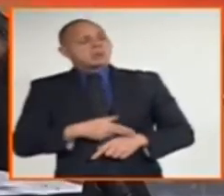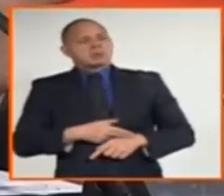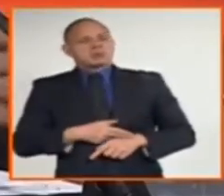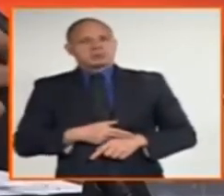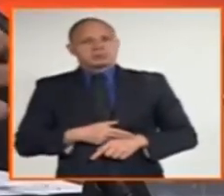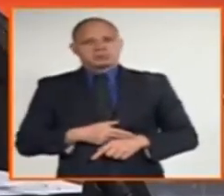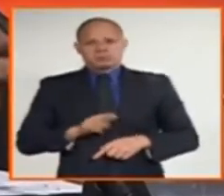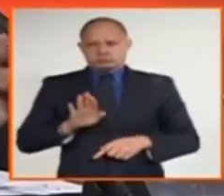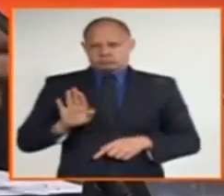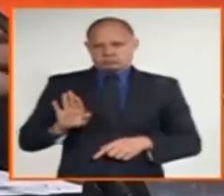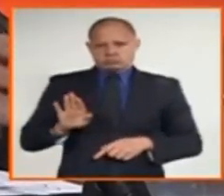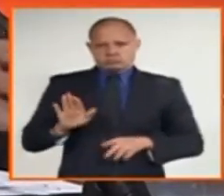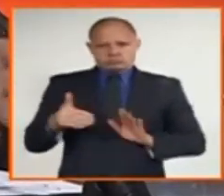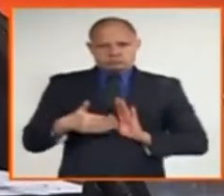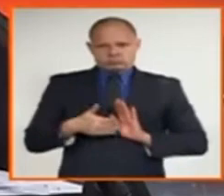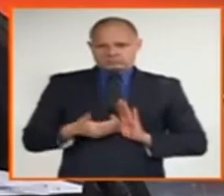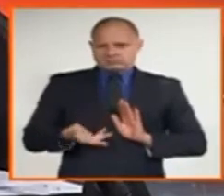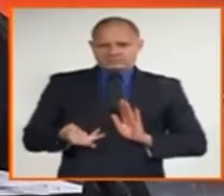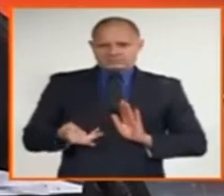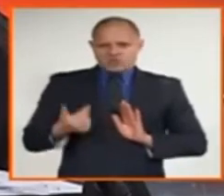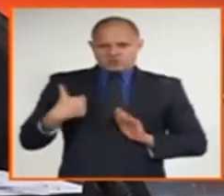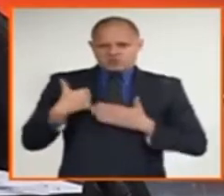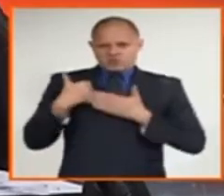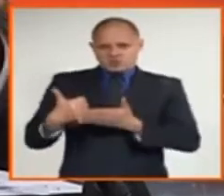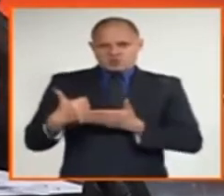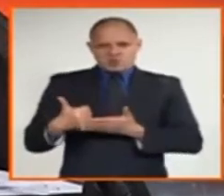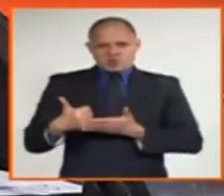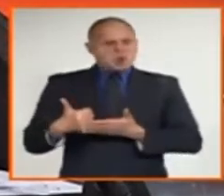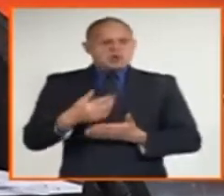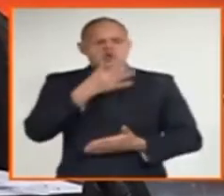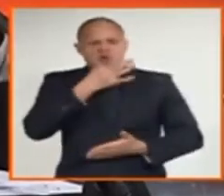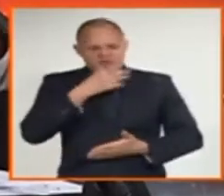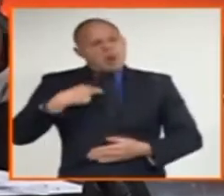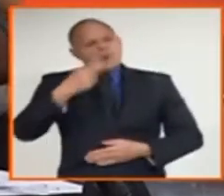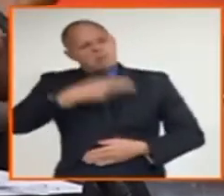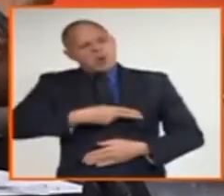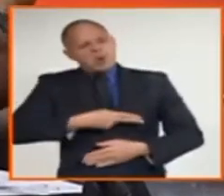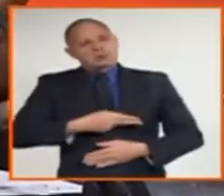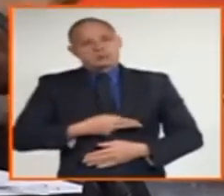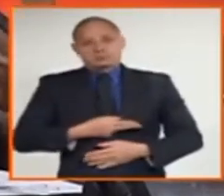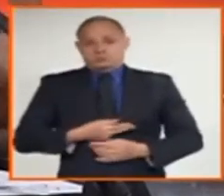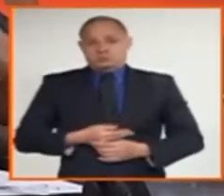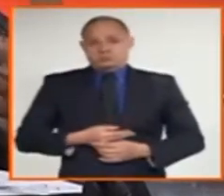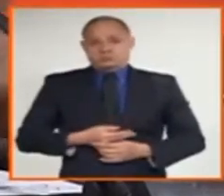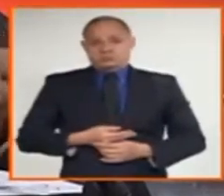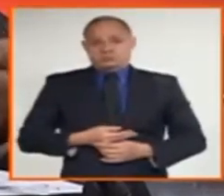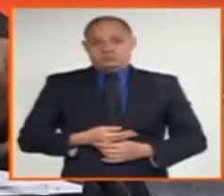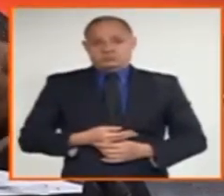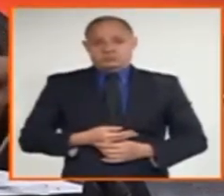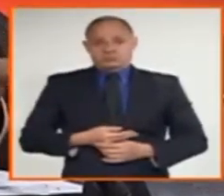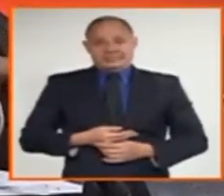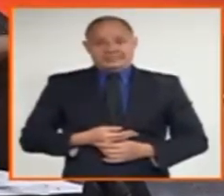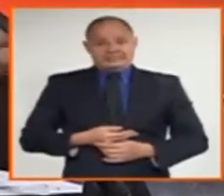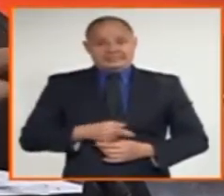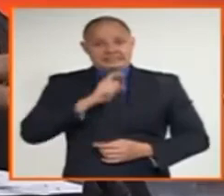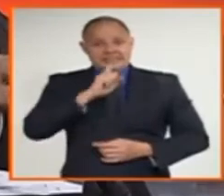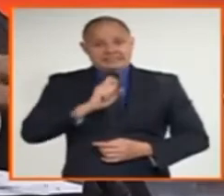para determinadas situaciones, saber cómo enfrentar conductas, actitudes, un baño en cama,